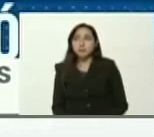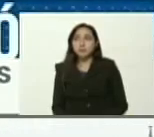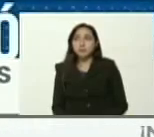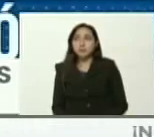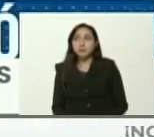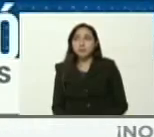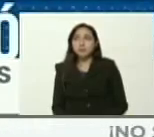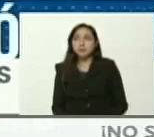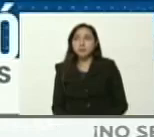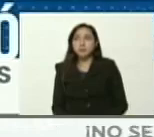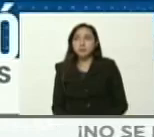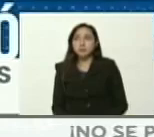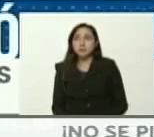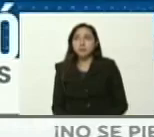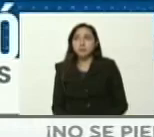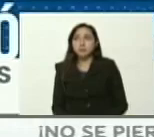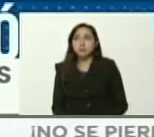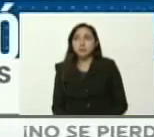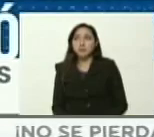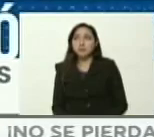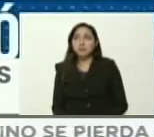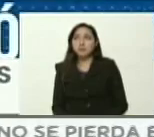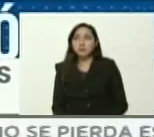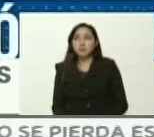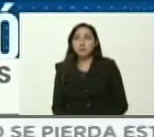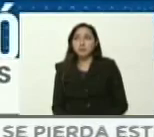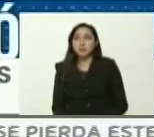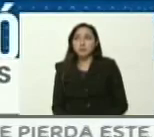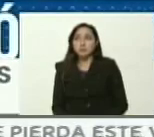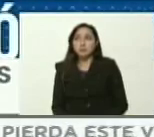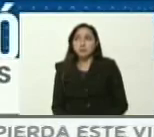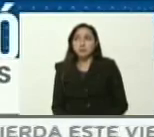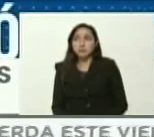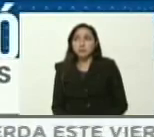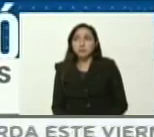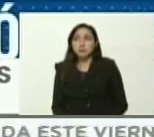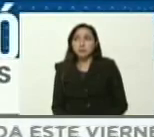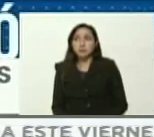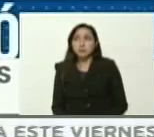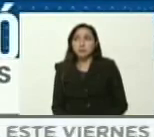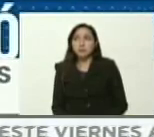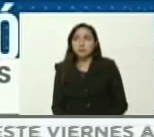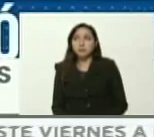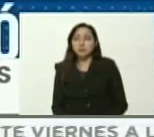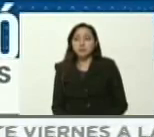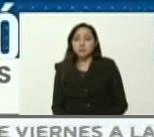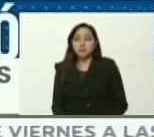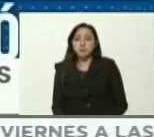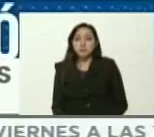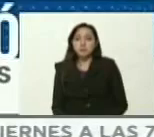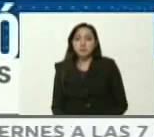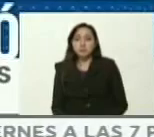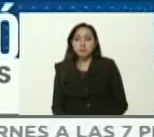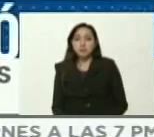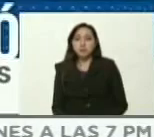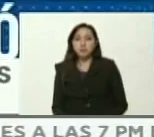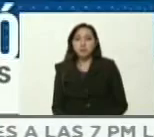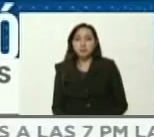y el llanero su garganta carraspea. Se